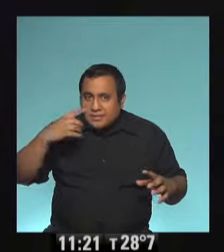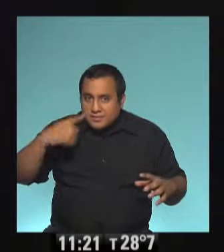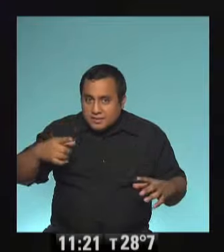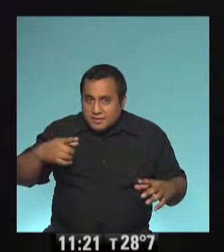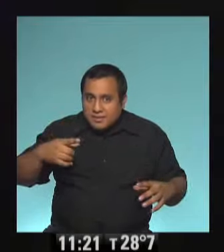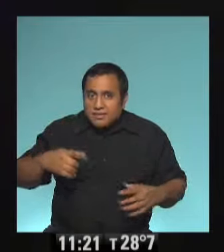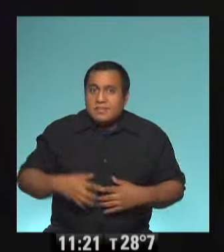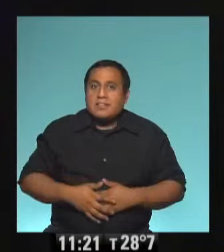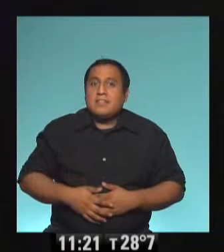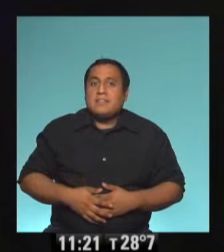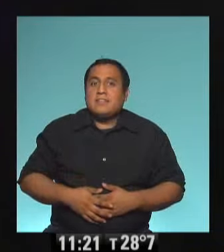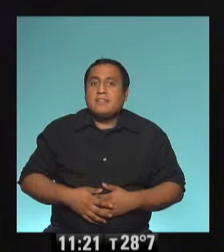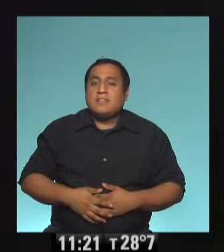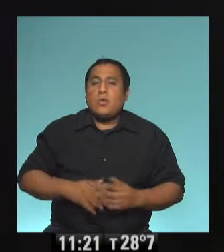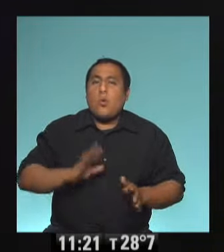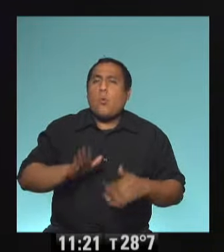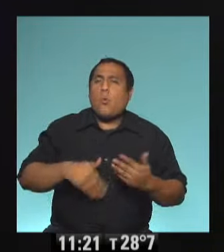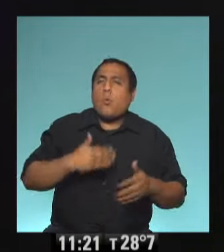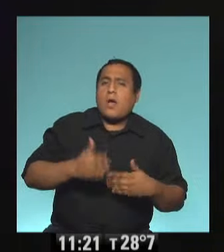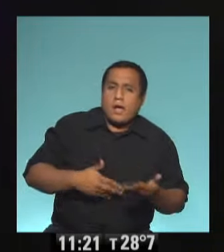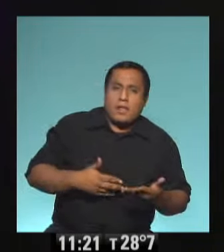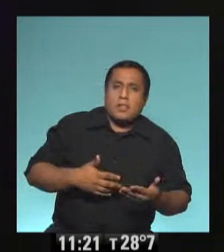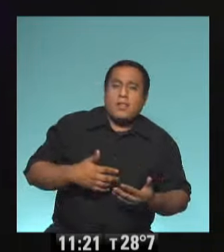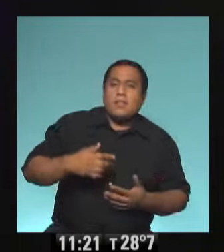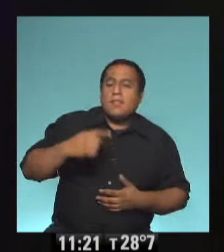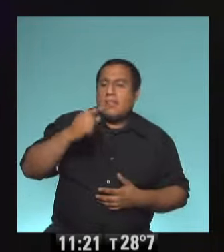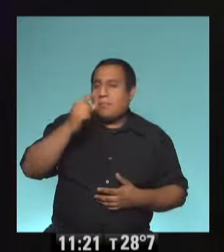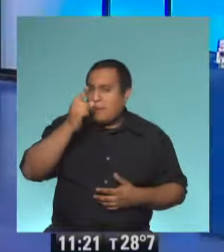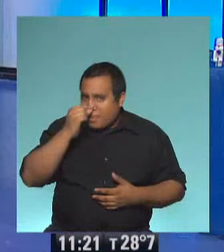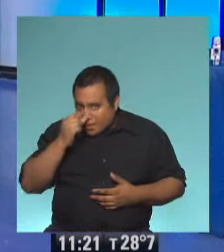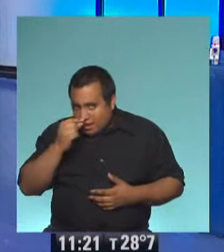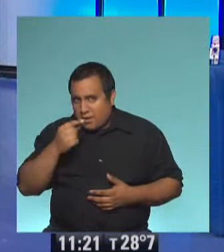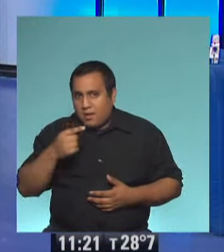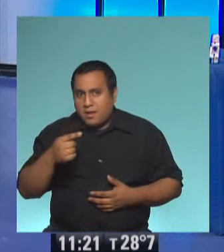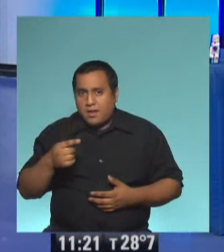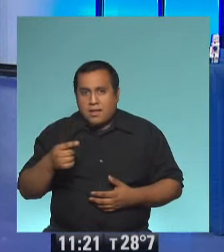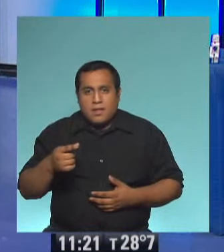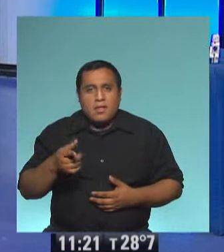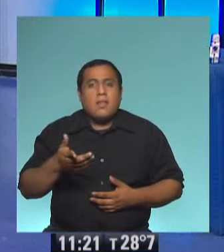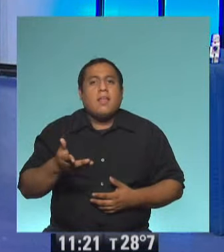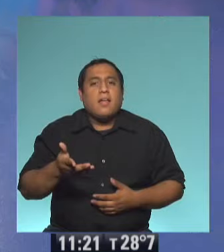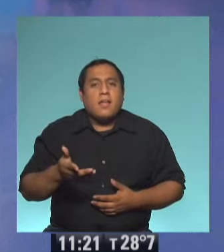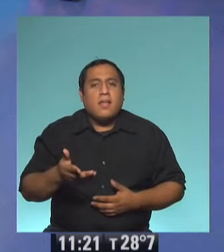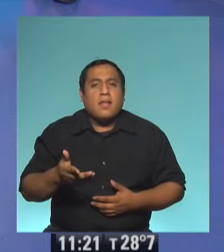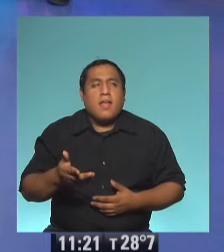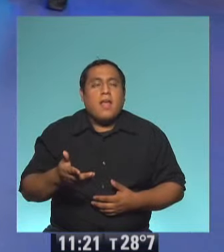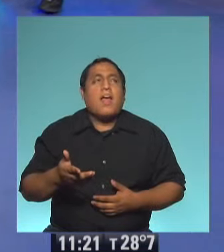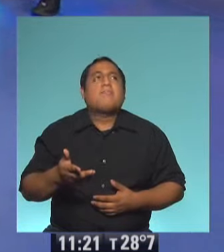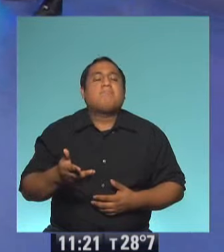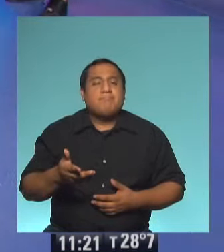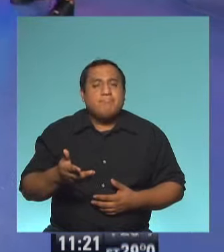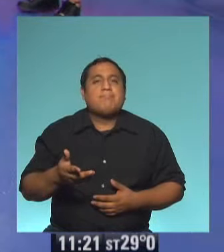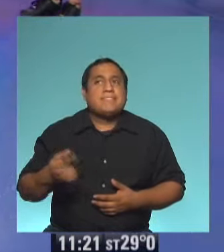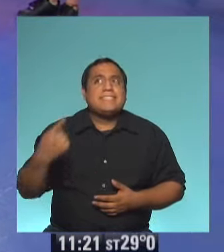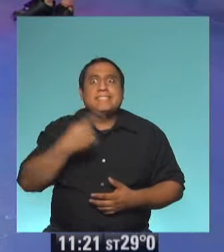ver, acá? Mira, tenemos por ejemplo, juguetes de madera. Sí. Esto me recuerda a una semana que